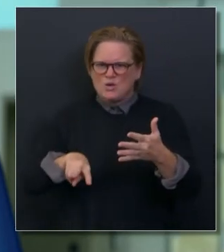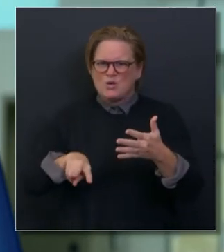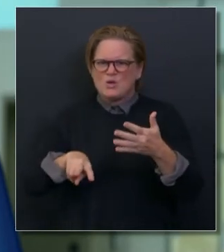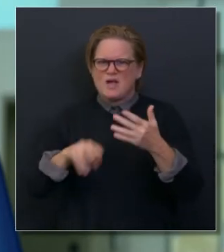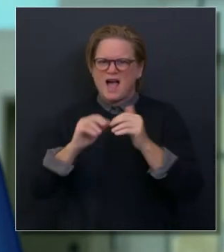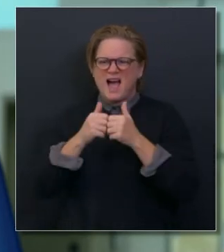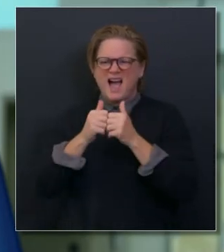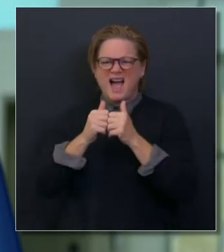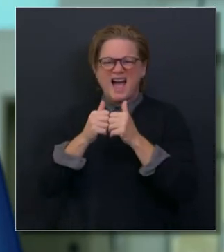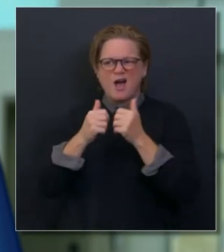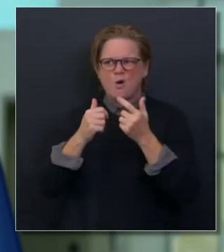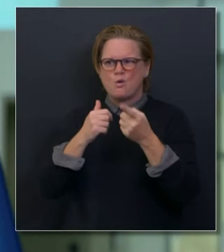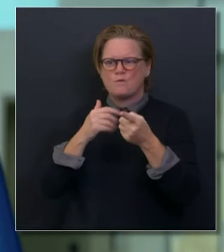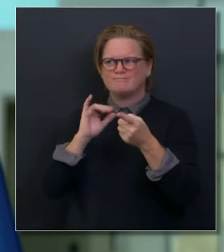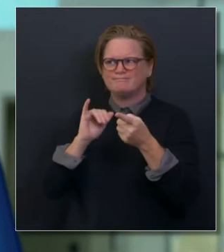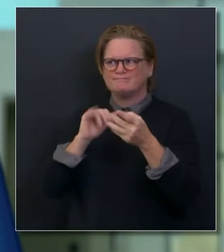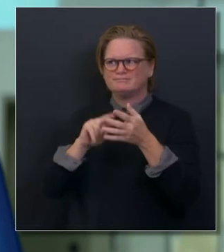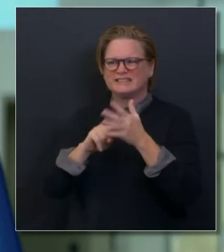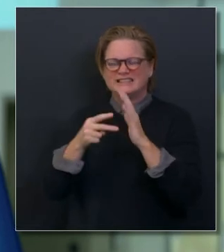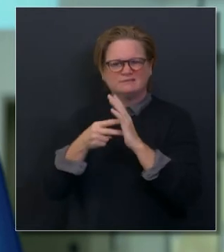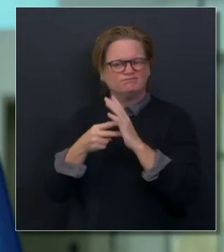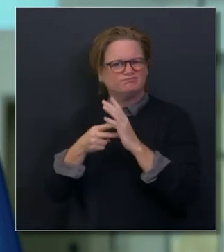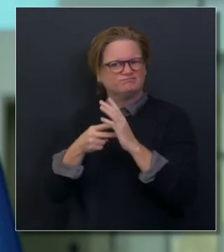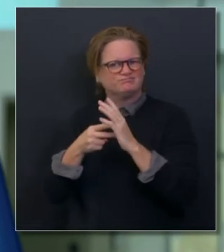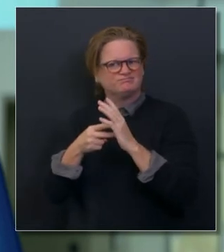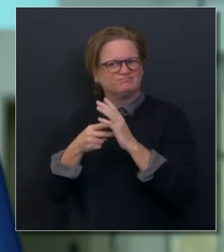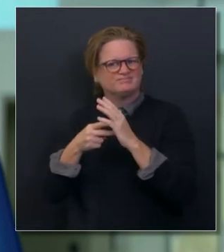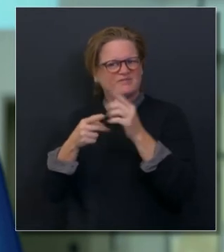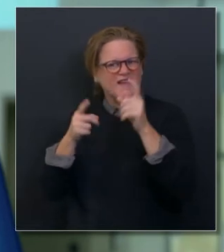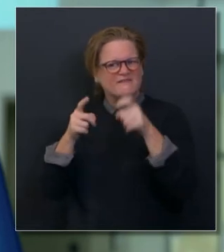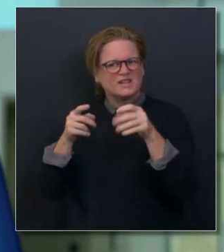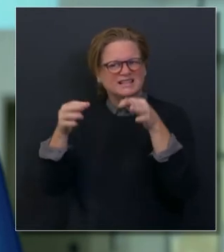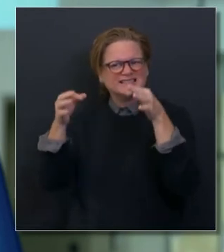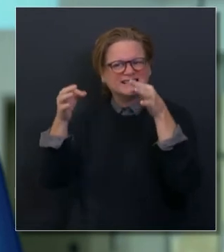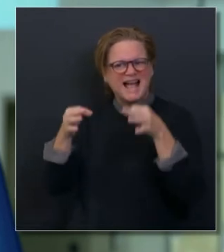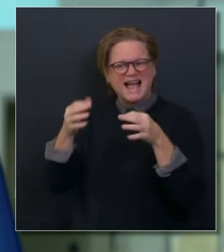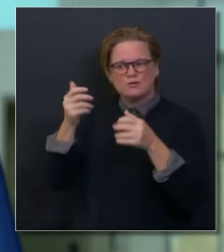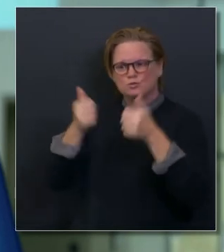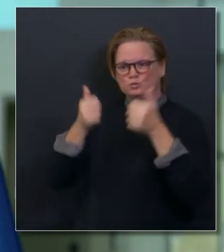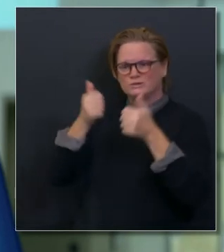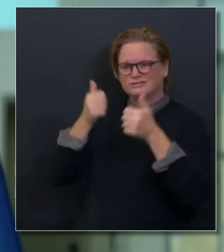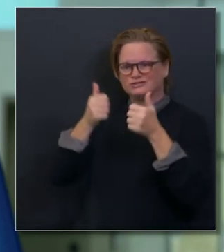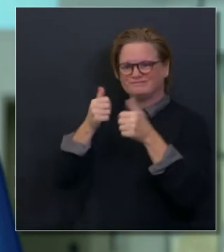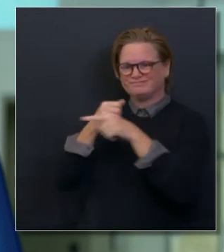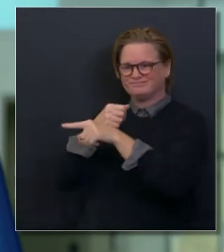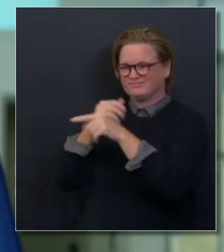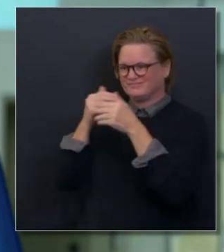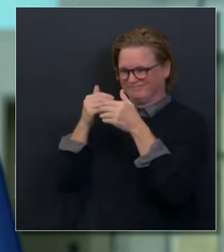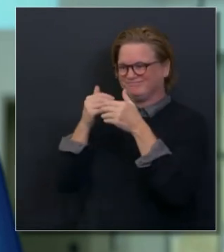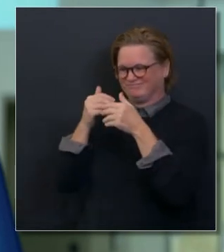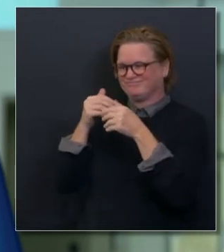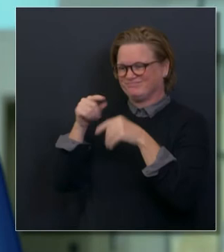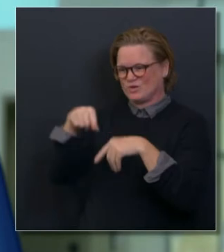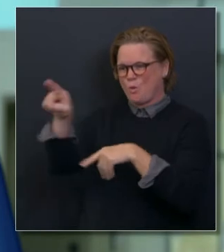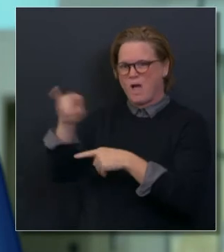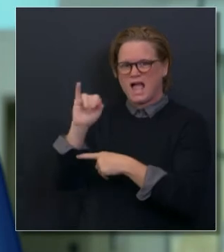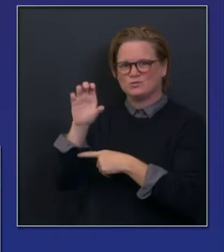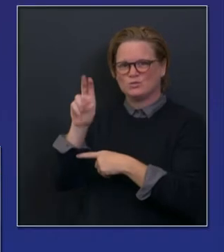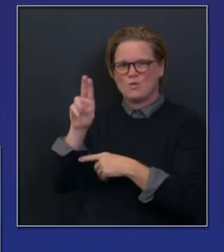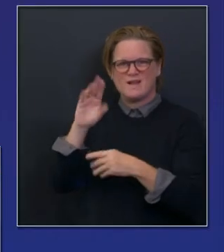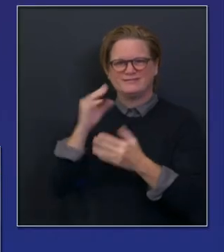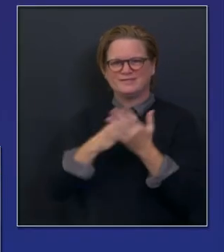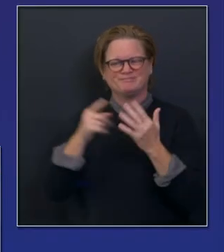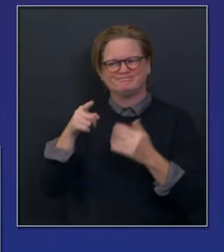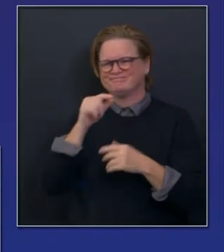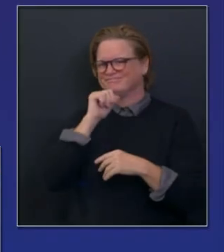en el momento de decidir quién va a recibir la cama? Es una pregunta muy bien contemplada y la aprecio. Voy a presentarles